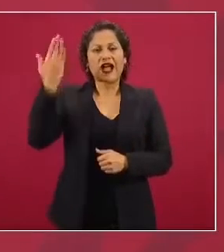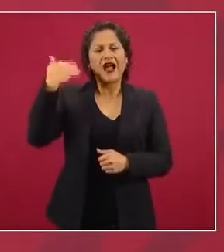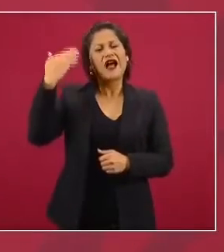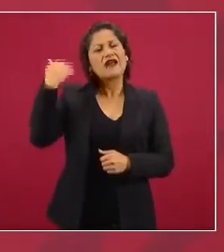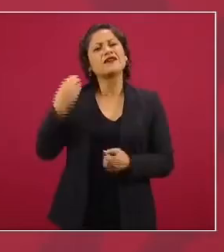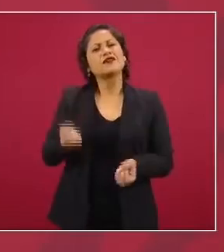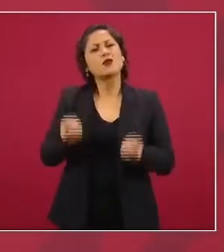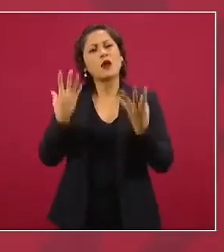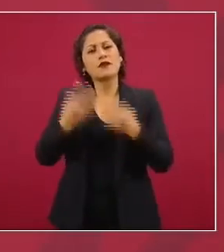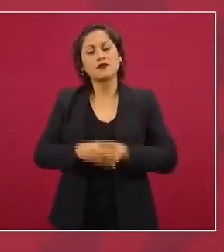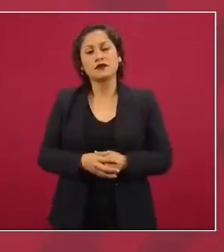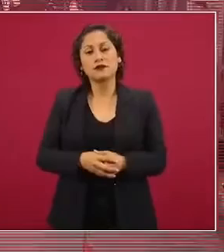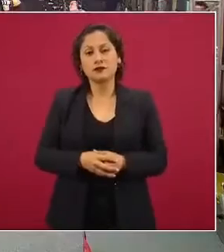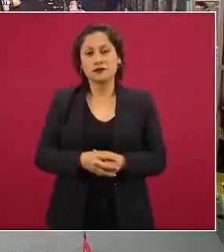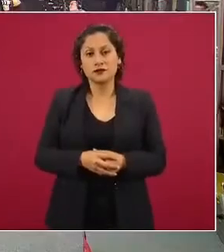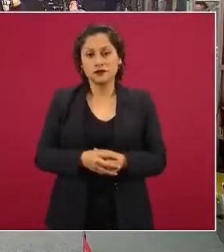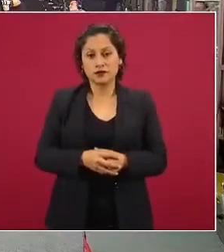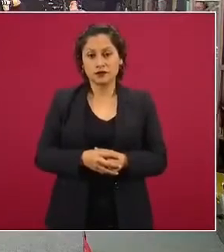antes?